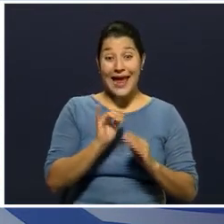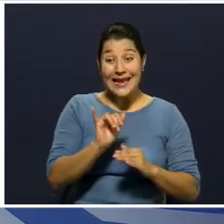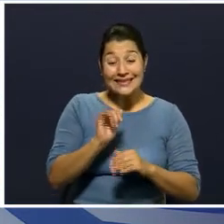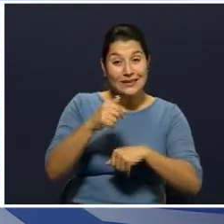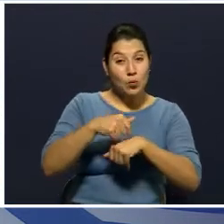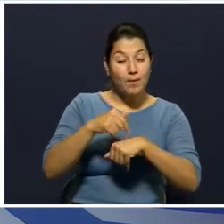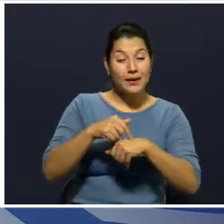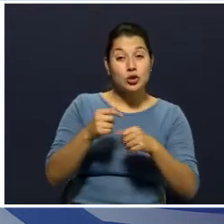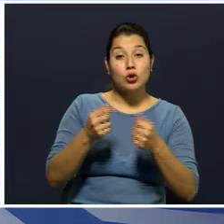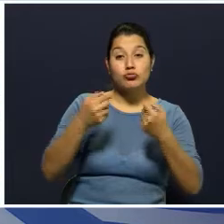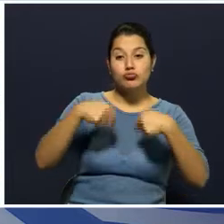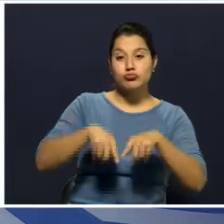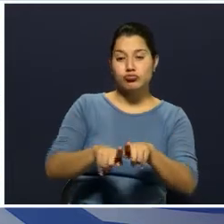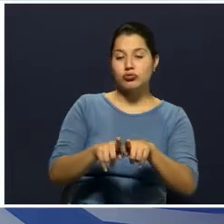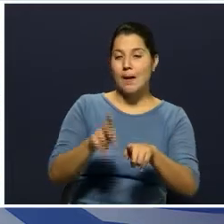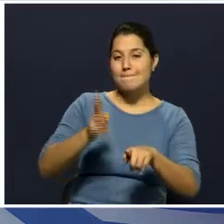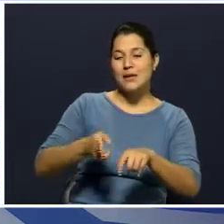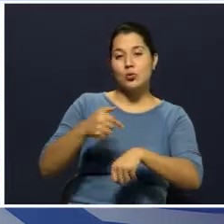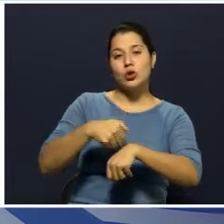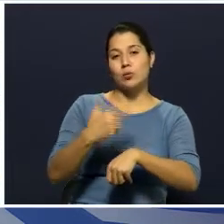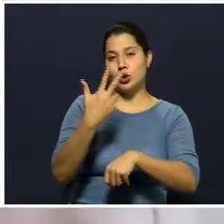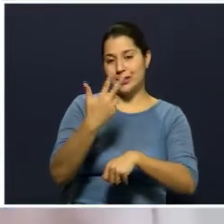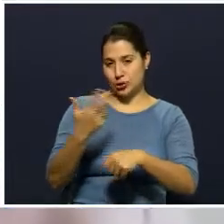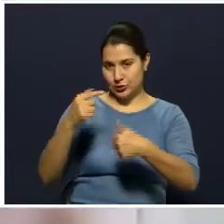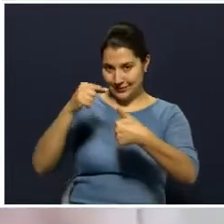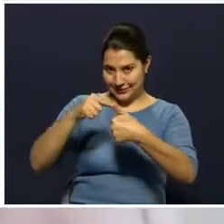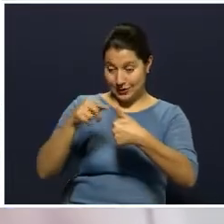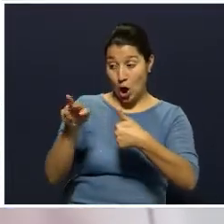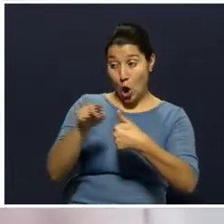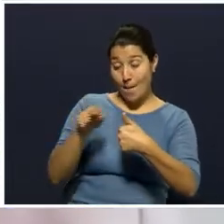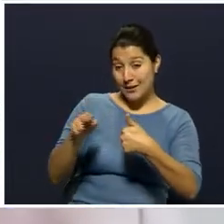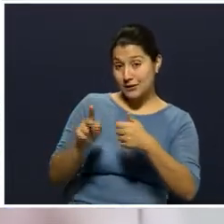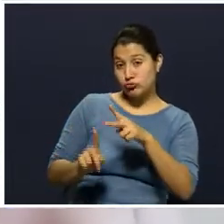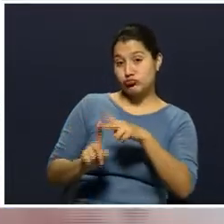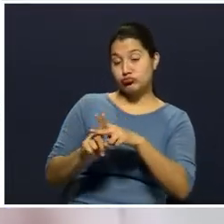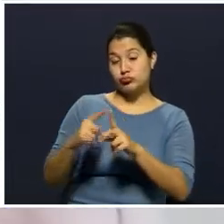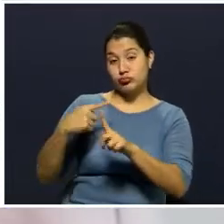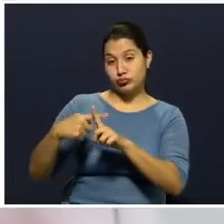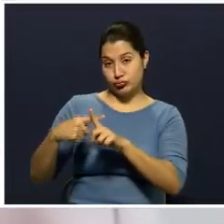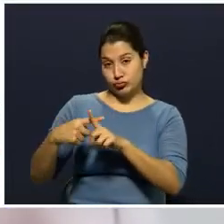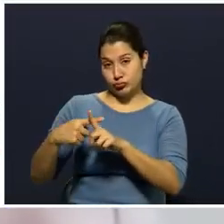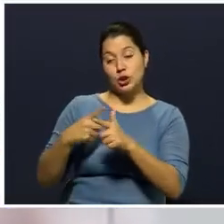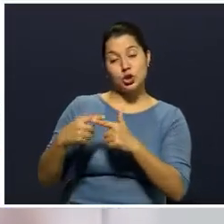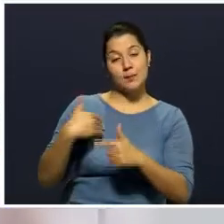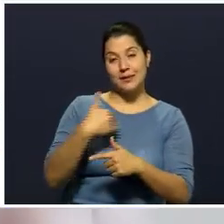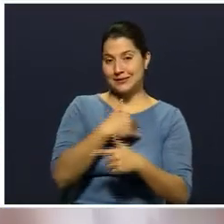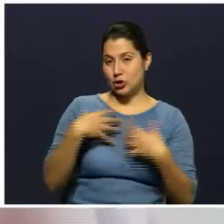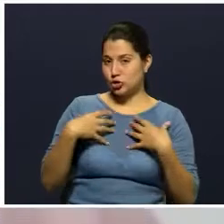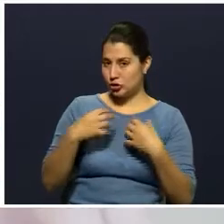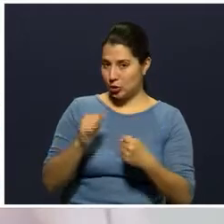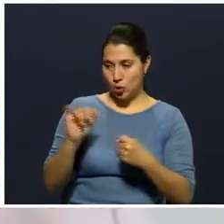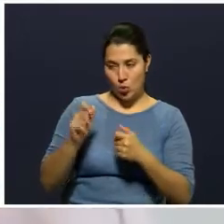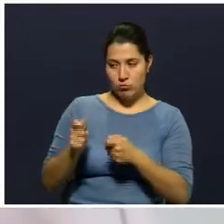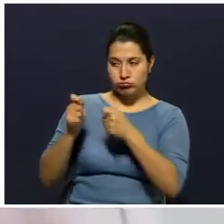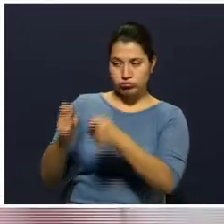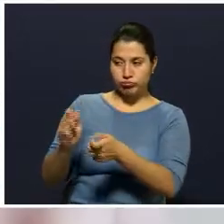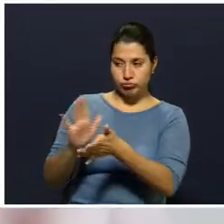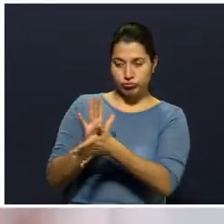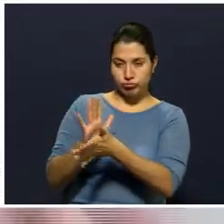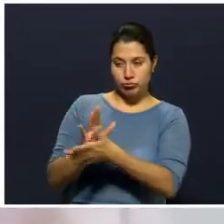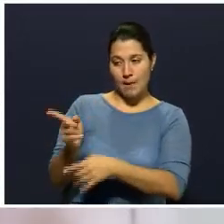simultáneas, por decirlo así. El compañero sale positivo, el Ministerio de Salud, como hace con todas las personas, le gira una orden sanitaria y el compañero se va a su